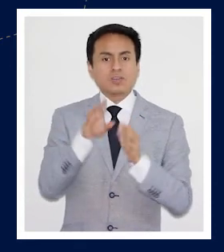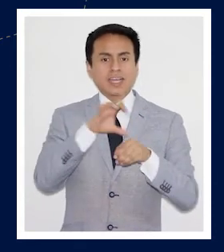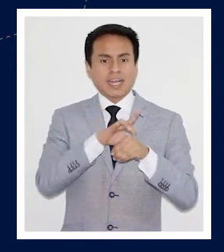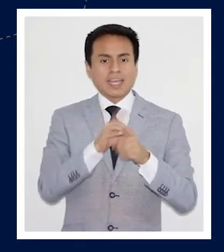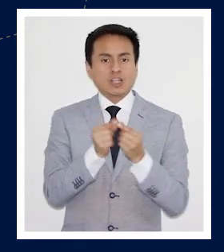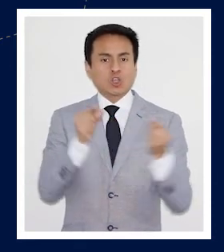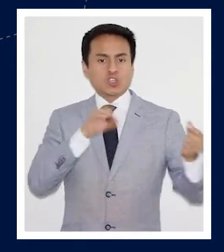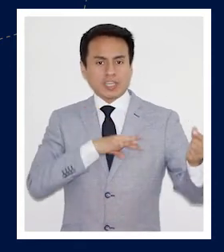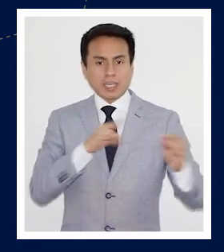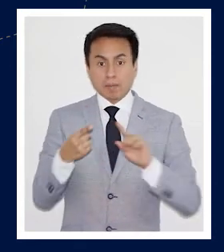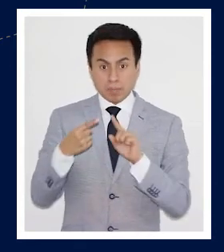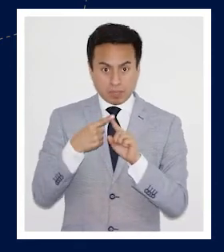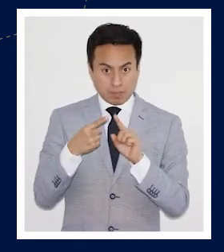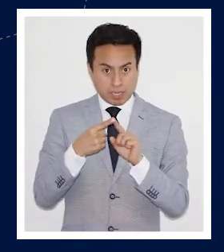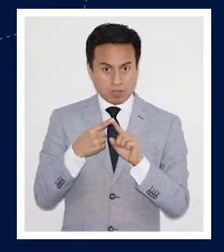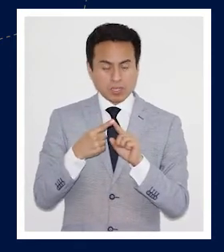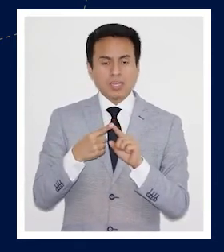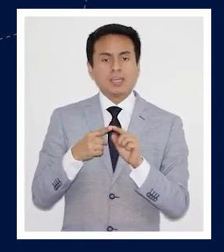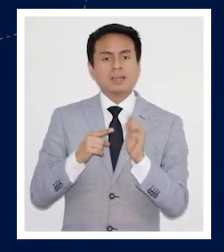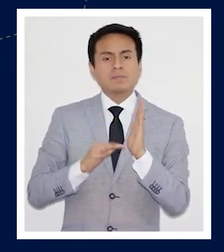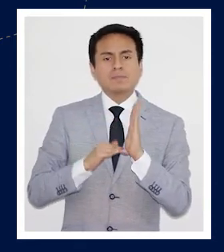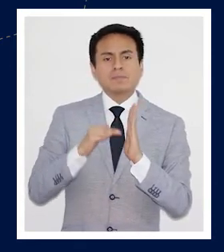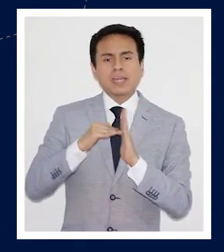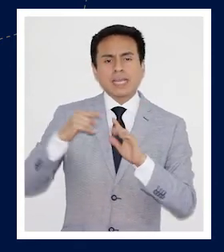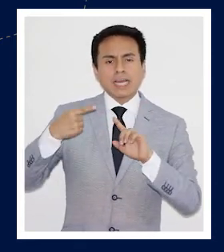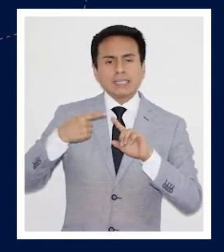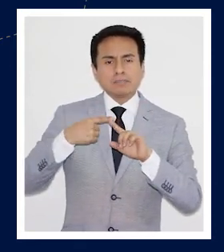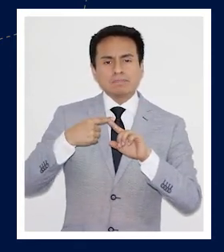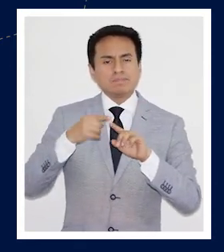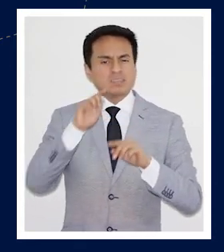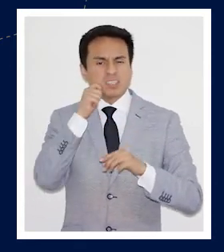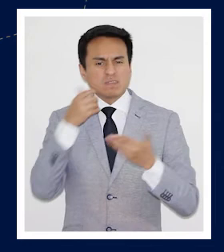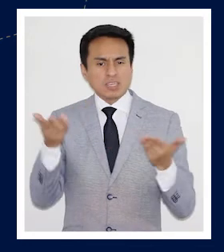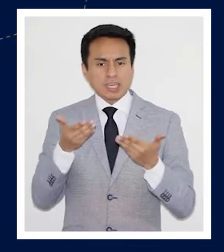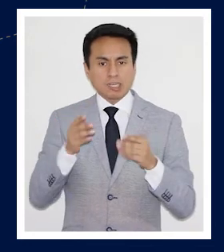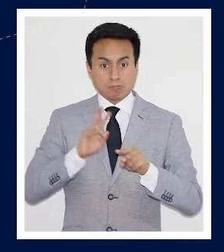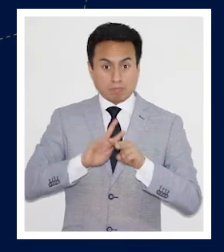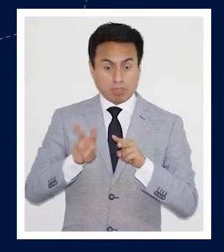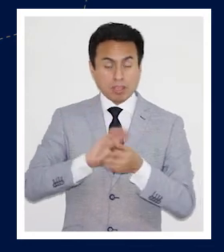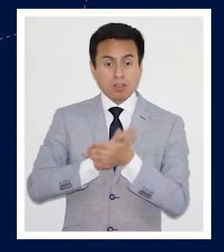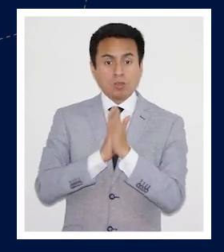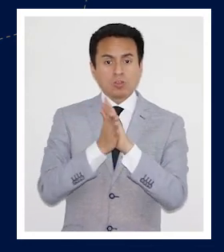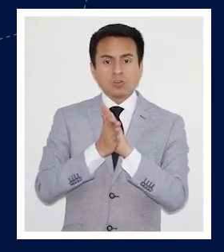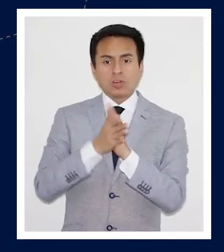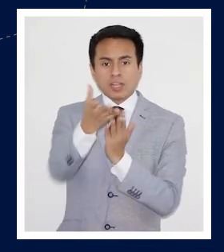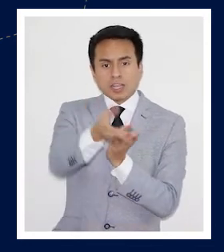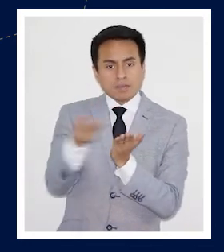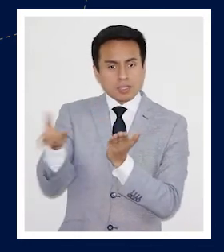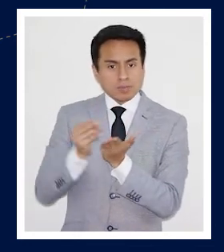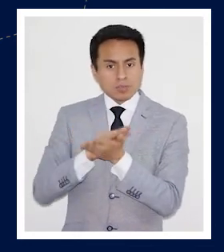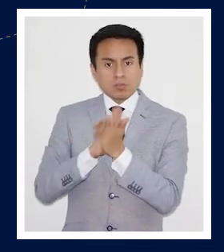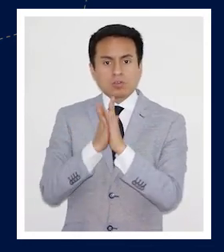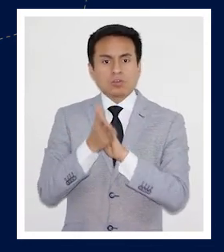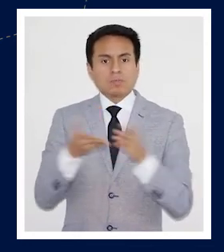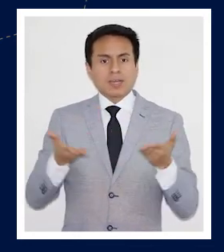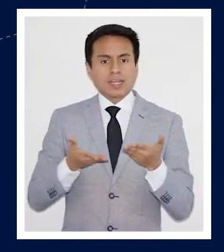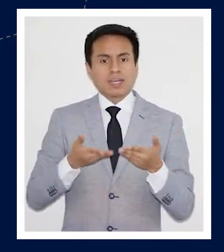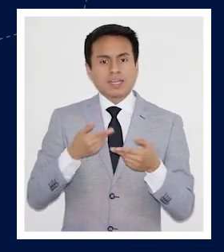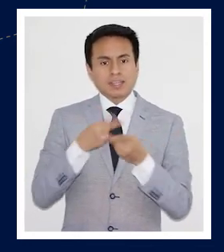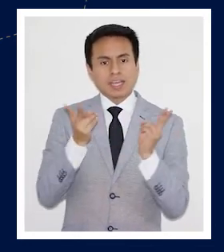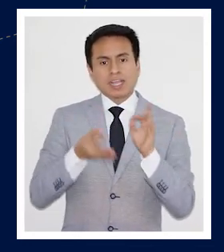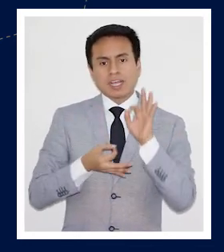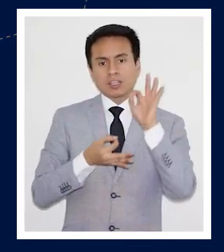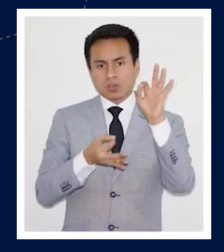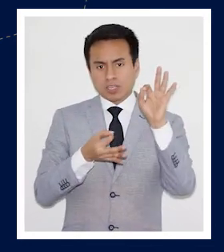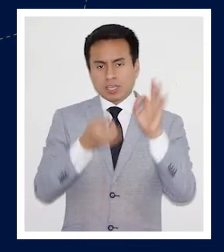a nivel nacional. Primero, la primera etapa ha consistido en hacer todo el levantamiento para